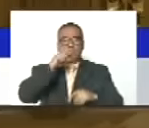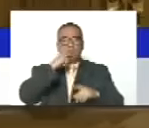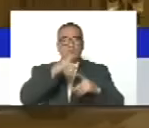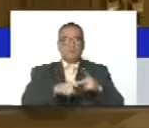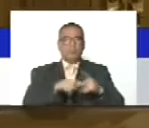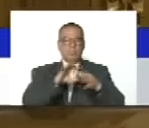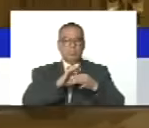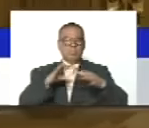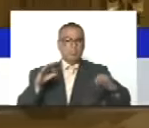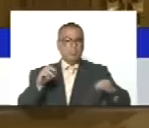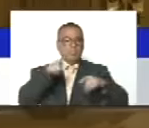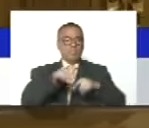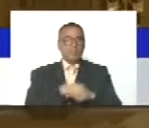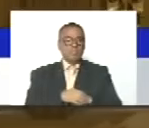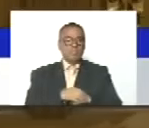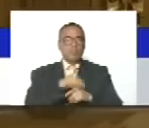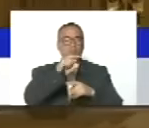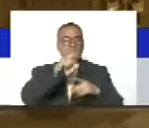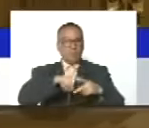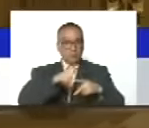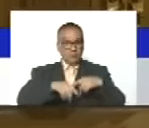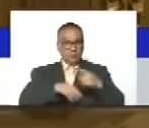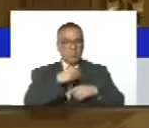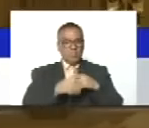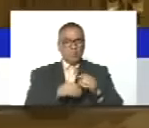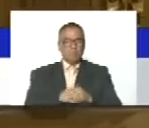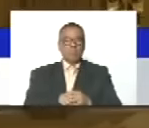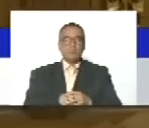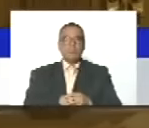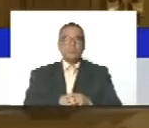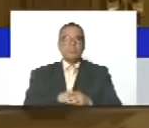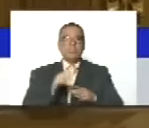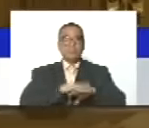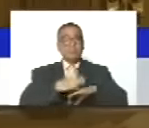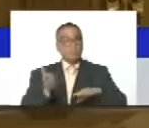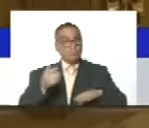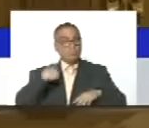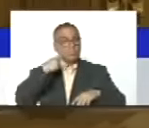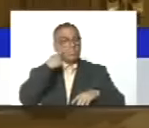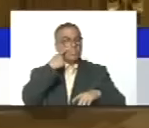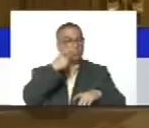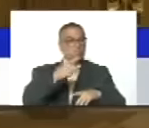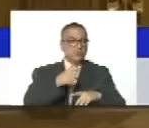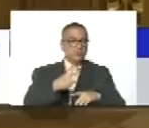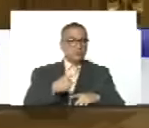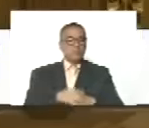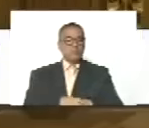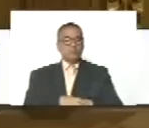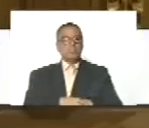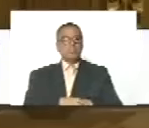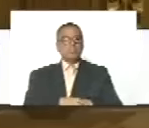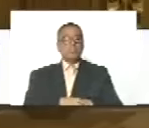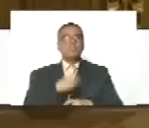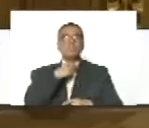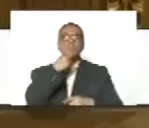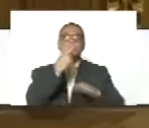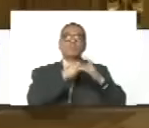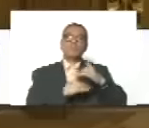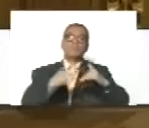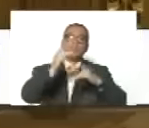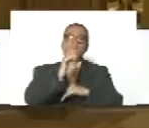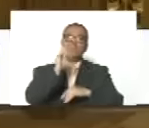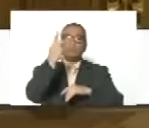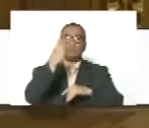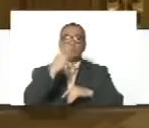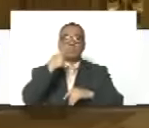de apartheid por parte de la barbarie sionista, porque quien tiene un punto de vista ético, quien alza la voz por lo